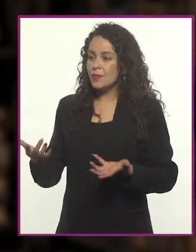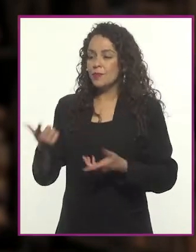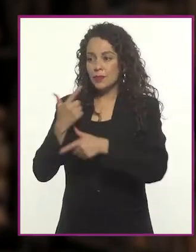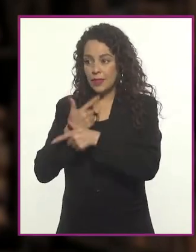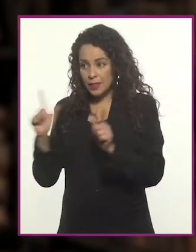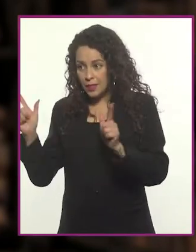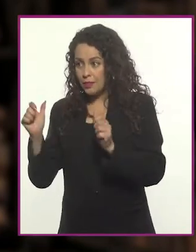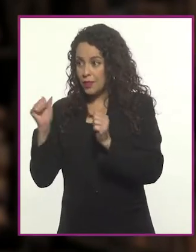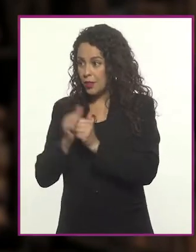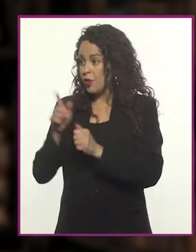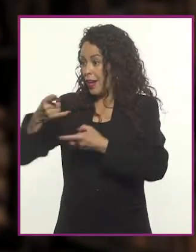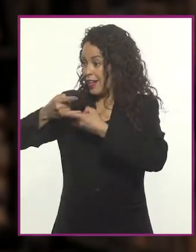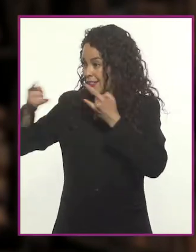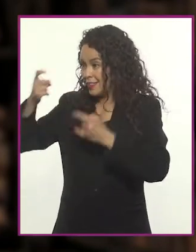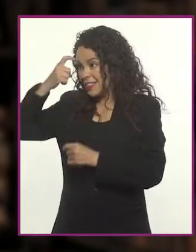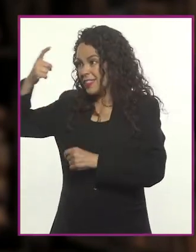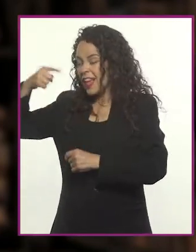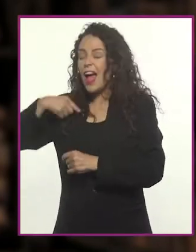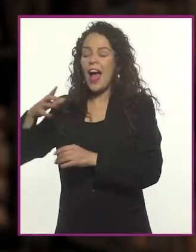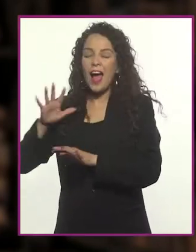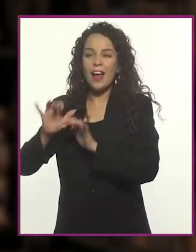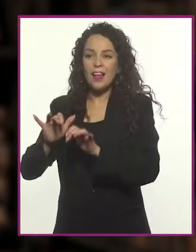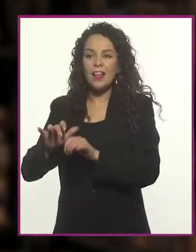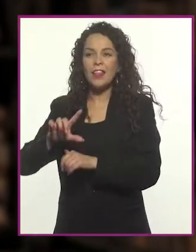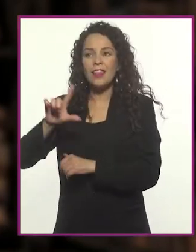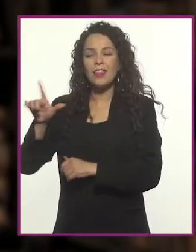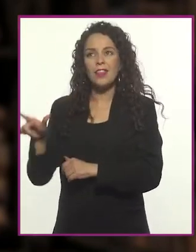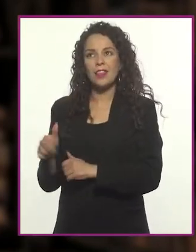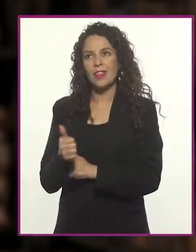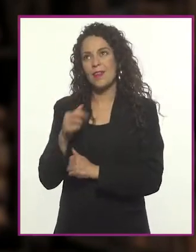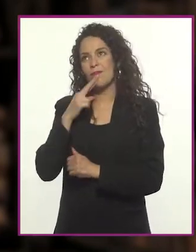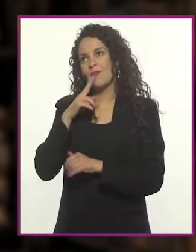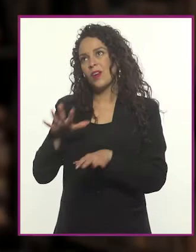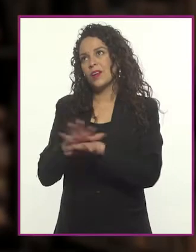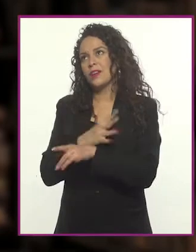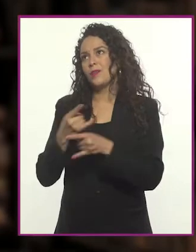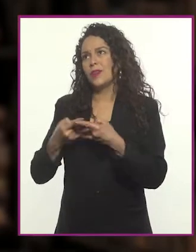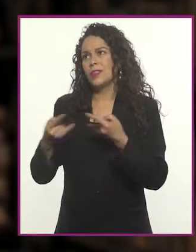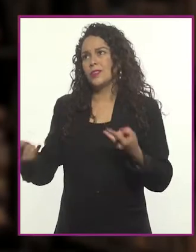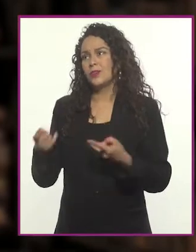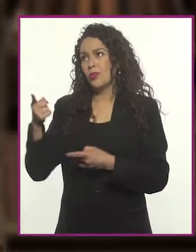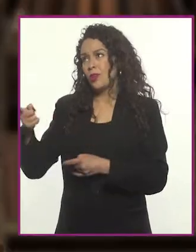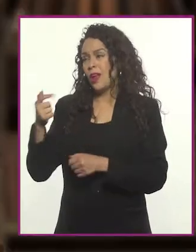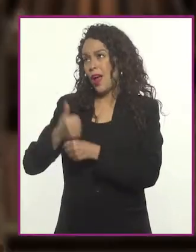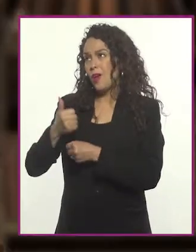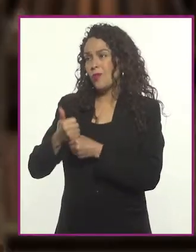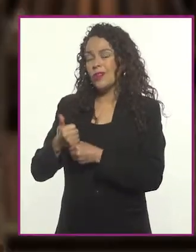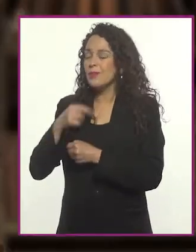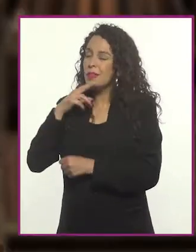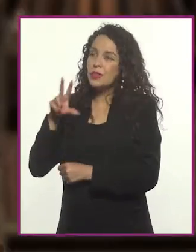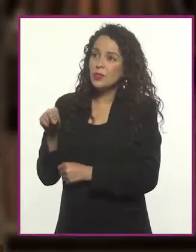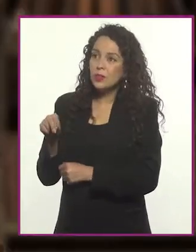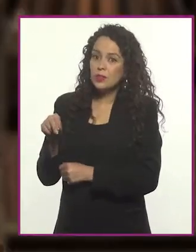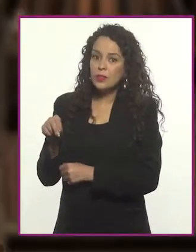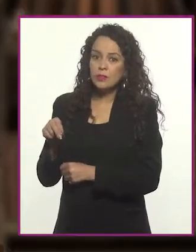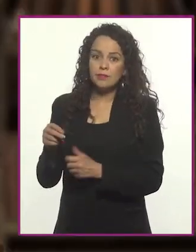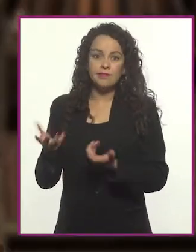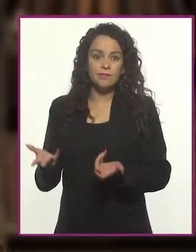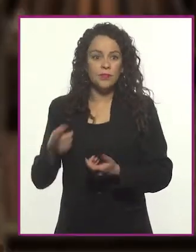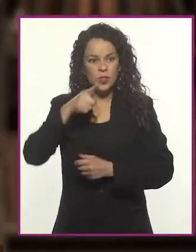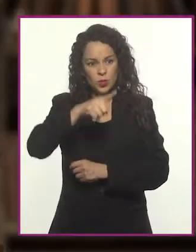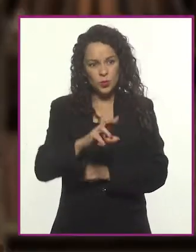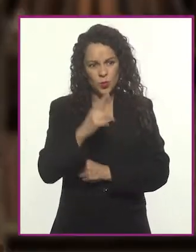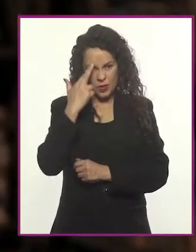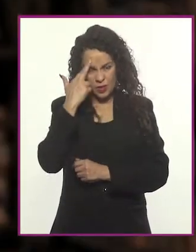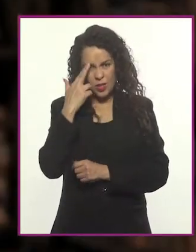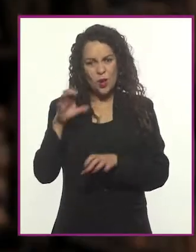basándome en la anécdota, ¿me entiendes? Pero luego pensé que sería como querer cambiar la historia del abuelo. Sí. ¿Te